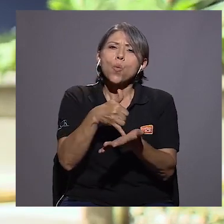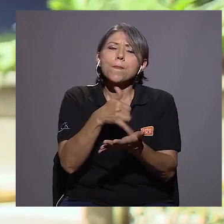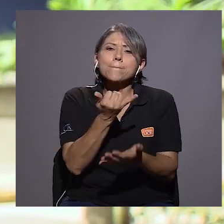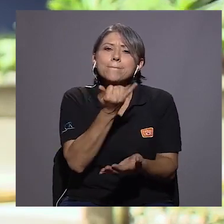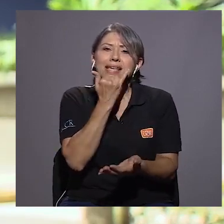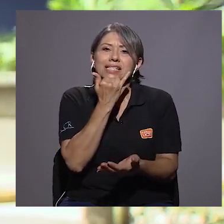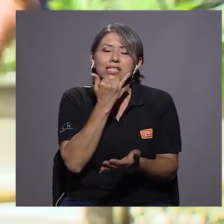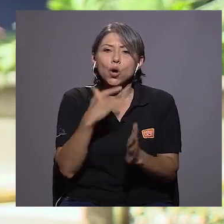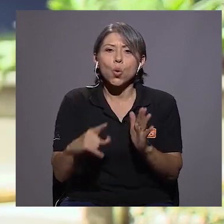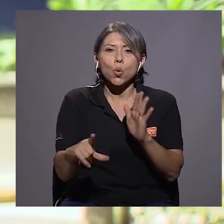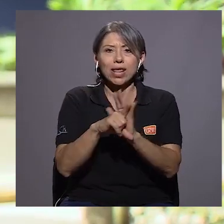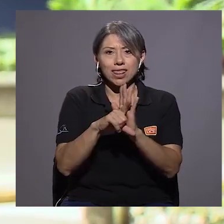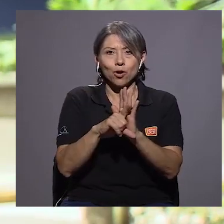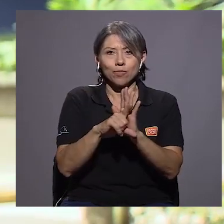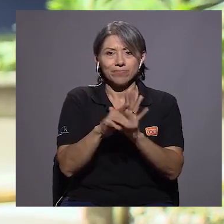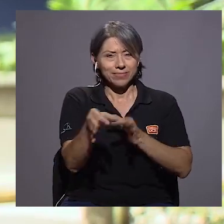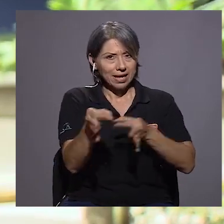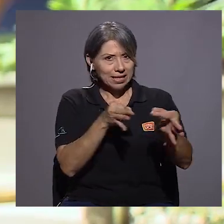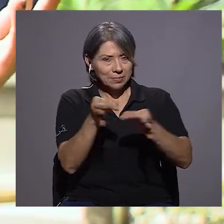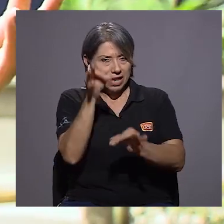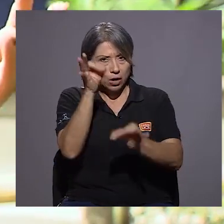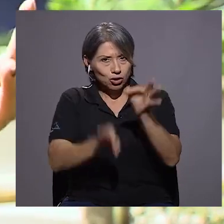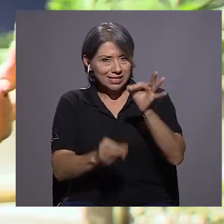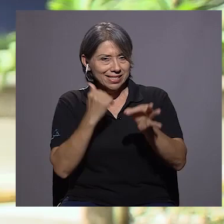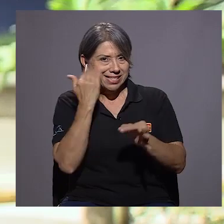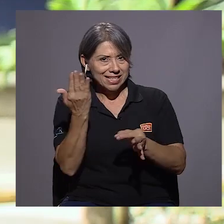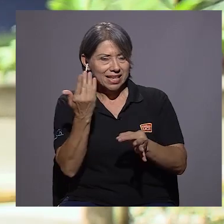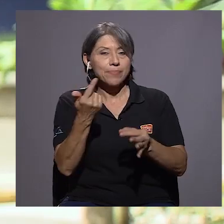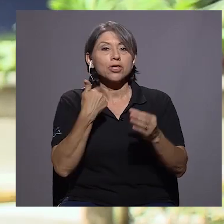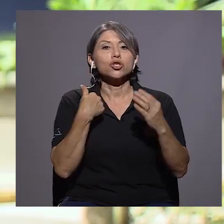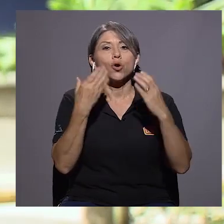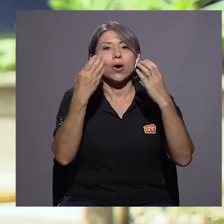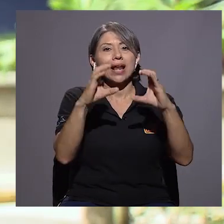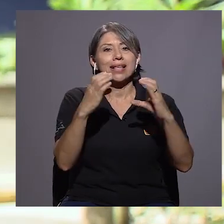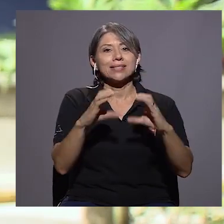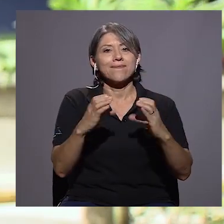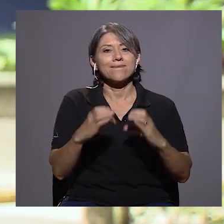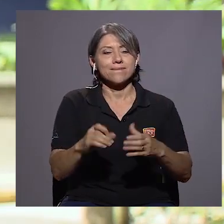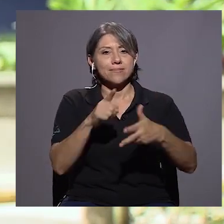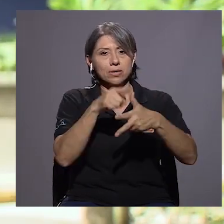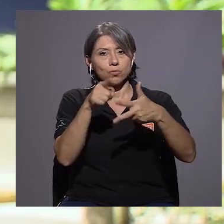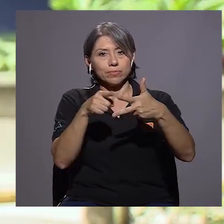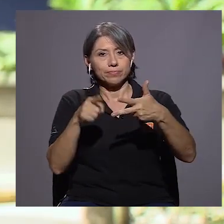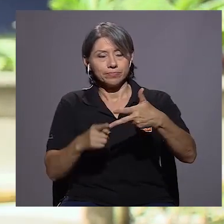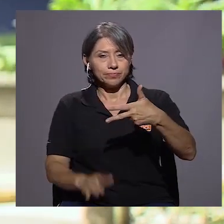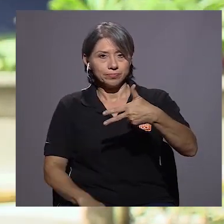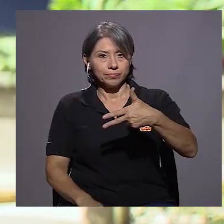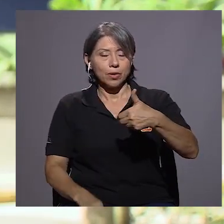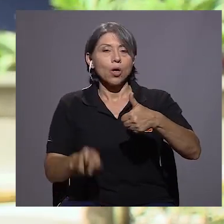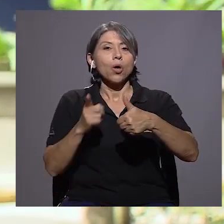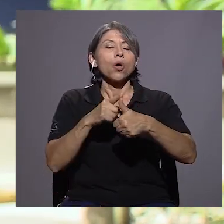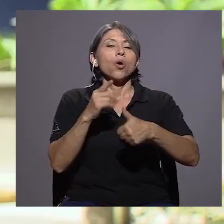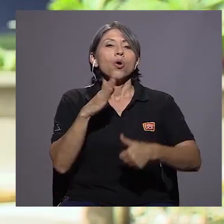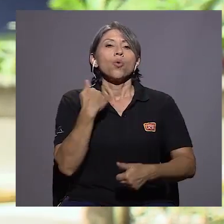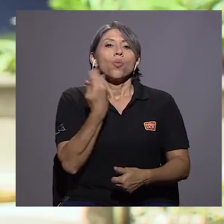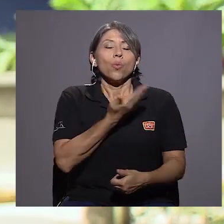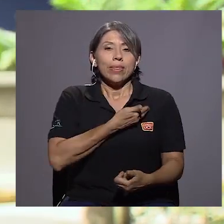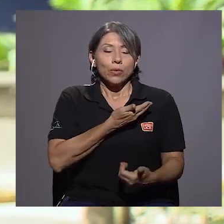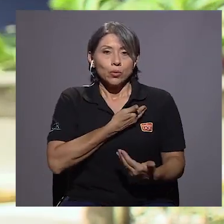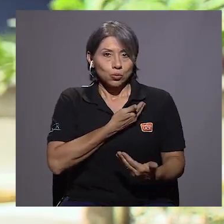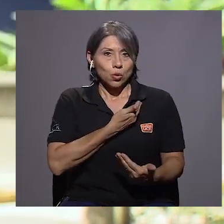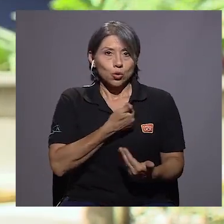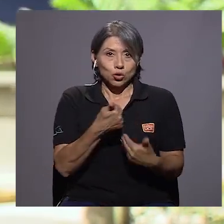puesto que hay un vicio jurídico. Para explicarlo de forma sencilla, yo lo clasifico en 3 puntos